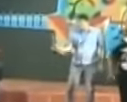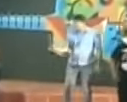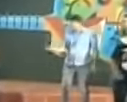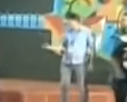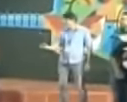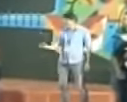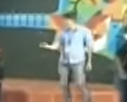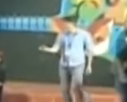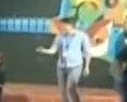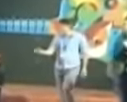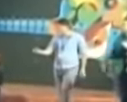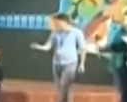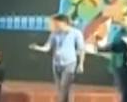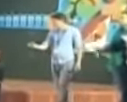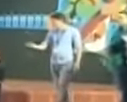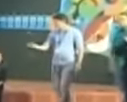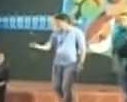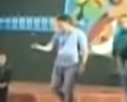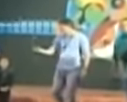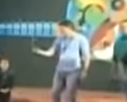No dejaremos que cierre